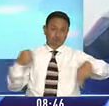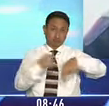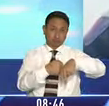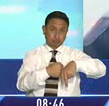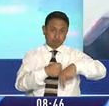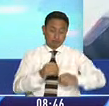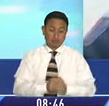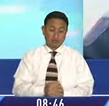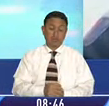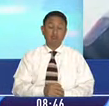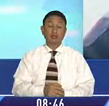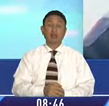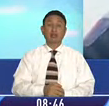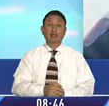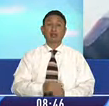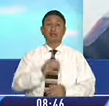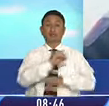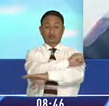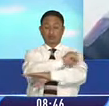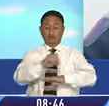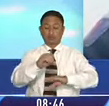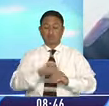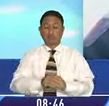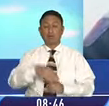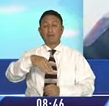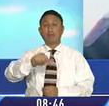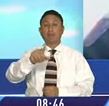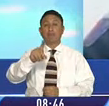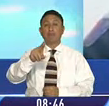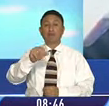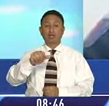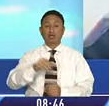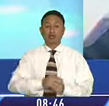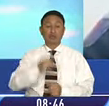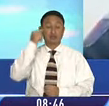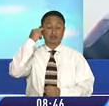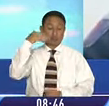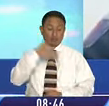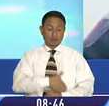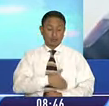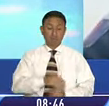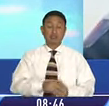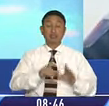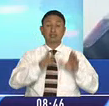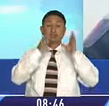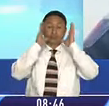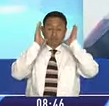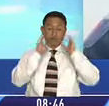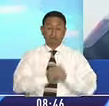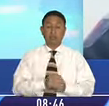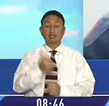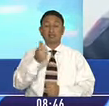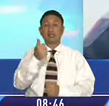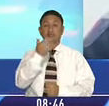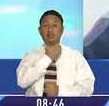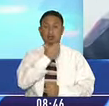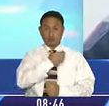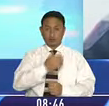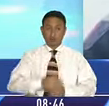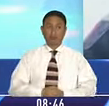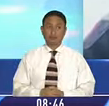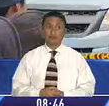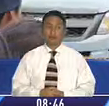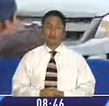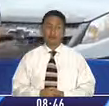siniestros son la avenida Mariscal sucre la avenida Maldonado la Avenida Simón Bolívar la avenida seis de diciembre galo plaza y